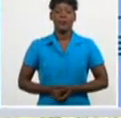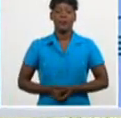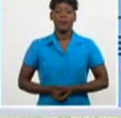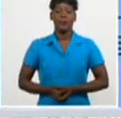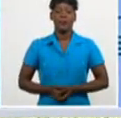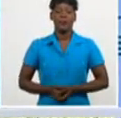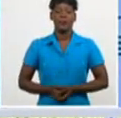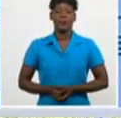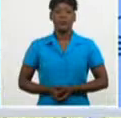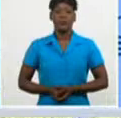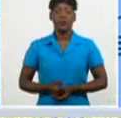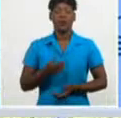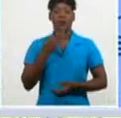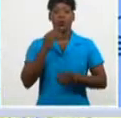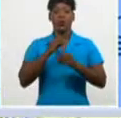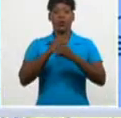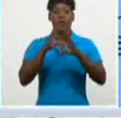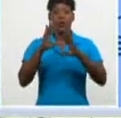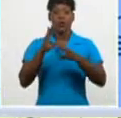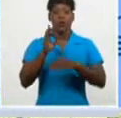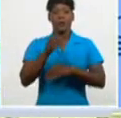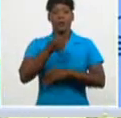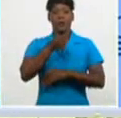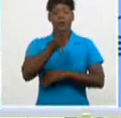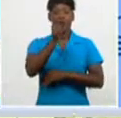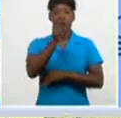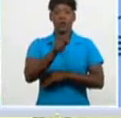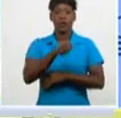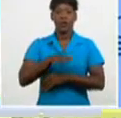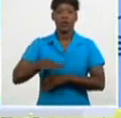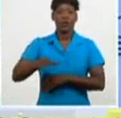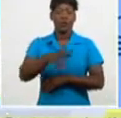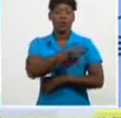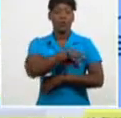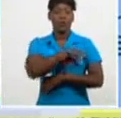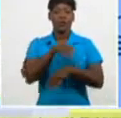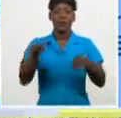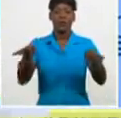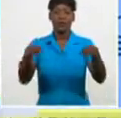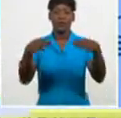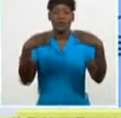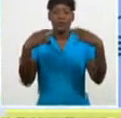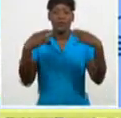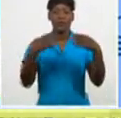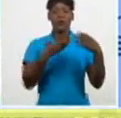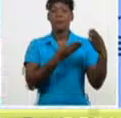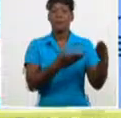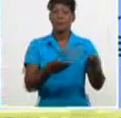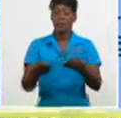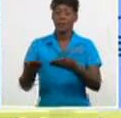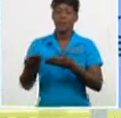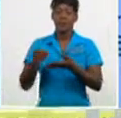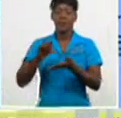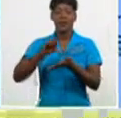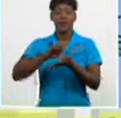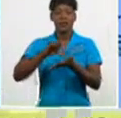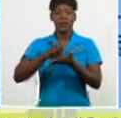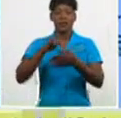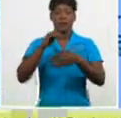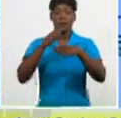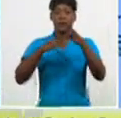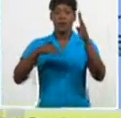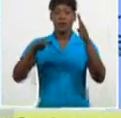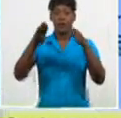Buenos días, Gisela, y todos los que nos acompañan. Sean bienvenidos una vez más a la sede del Centro de Prensa Internacional del Ministerio de